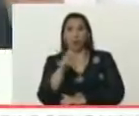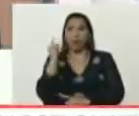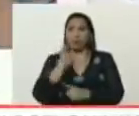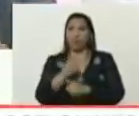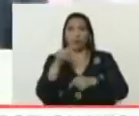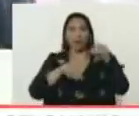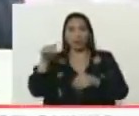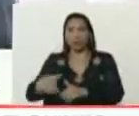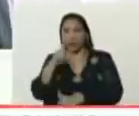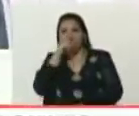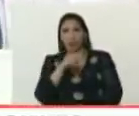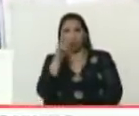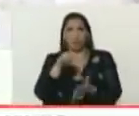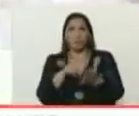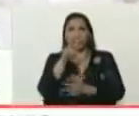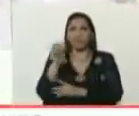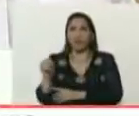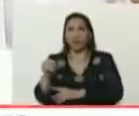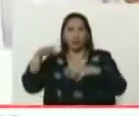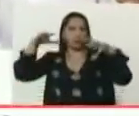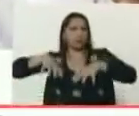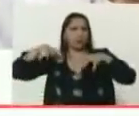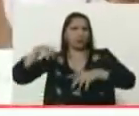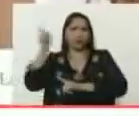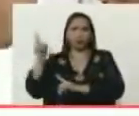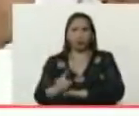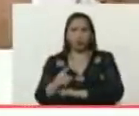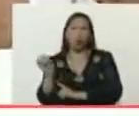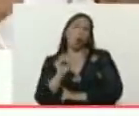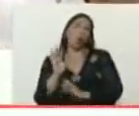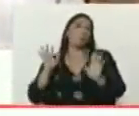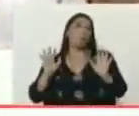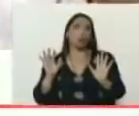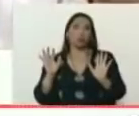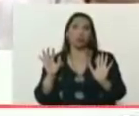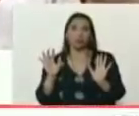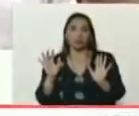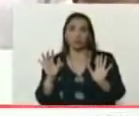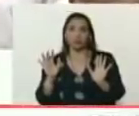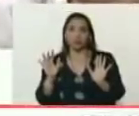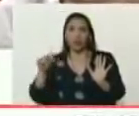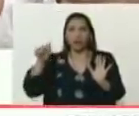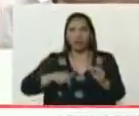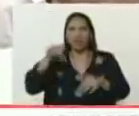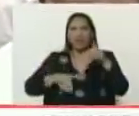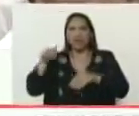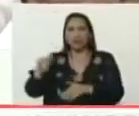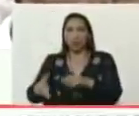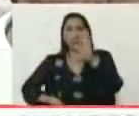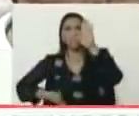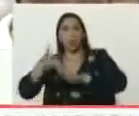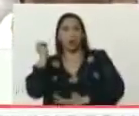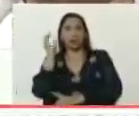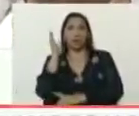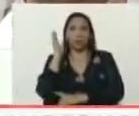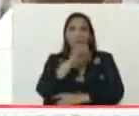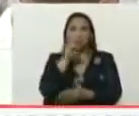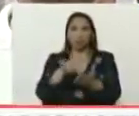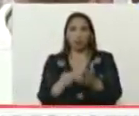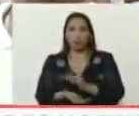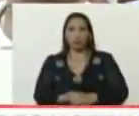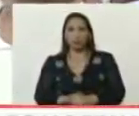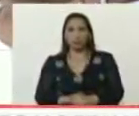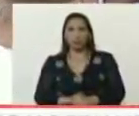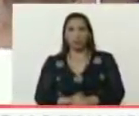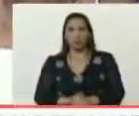elecciones en el año 2020. Truene, llueve o relampagué, elecciones a la Asamblea Nacional.